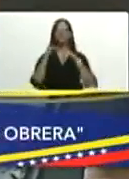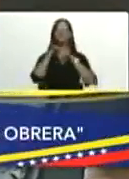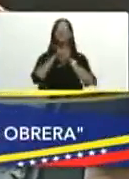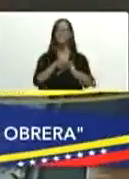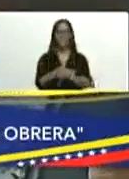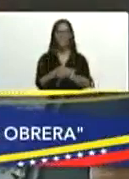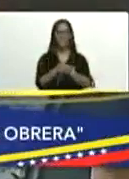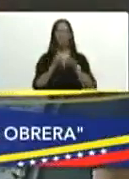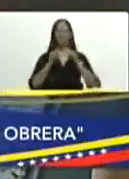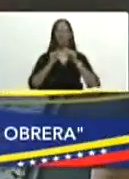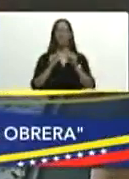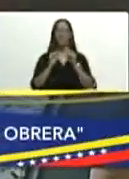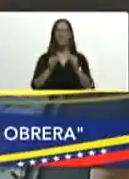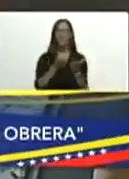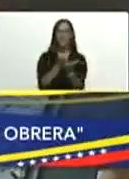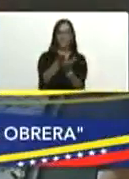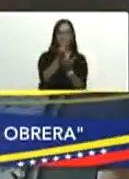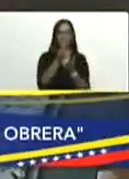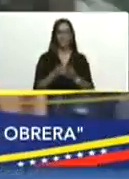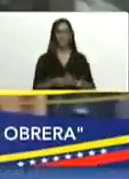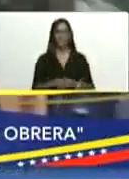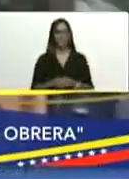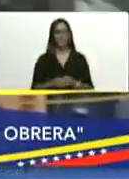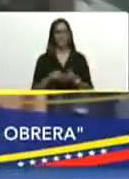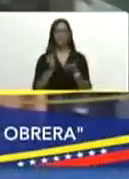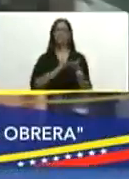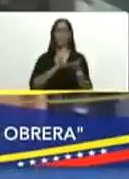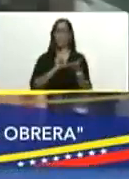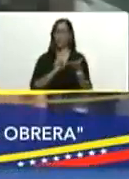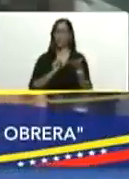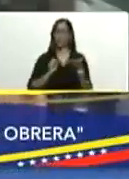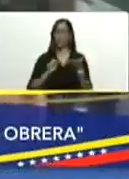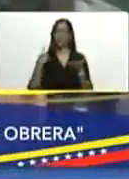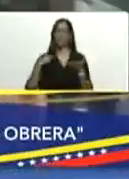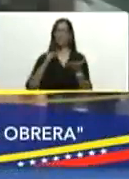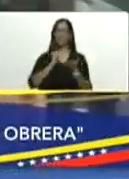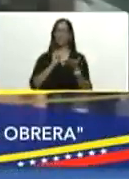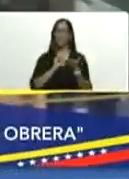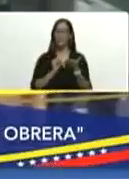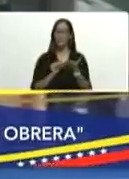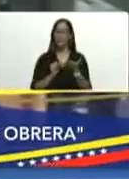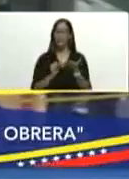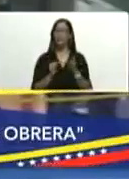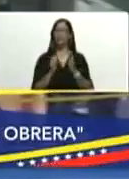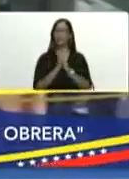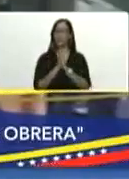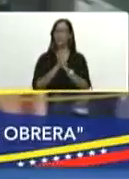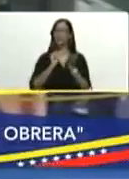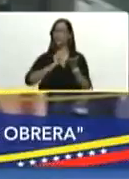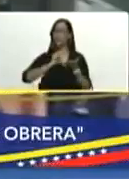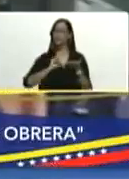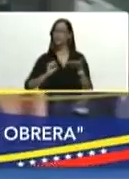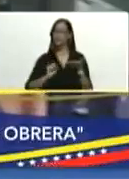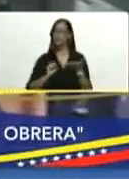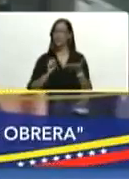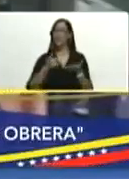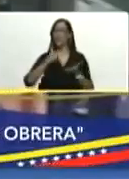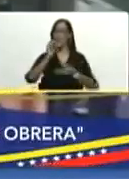continua y permanente tomen nota pues lo que tienen que tomar nota tomen nota lo que hay que hacer